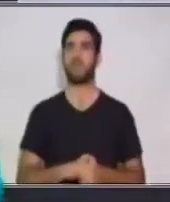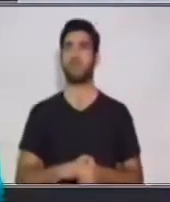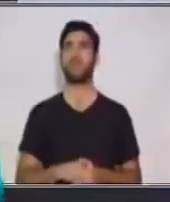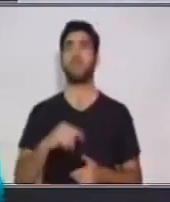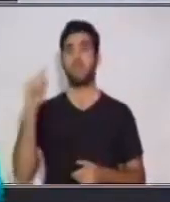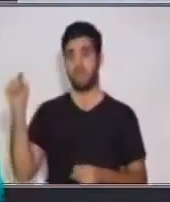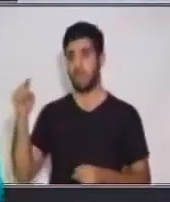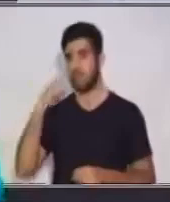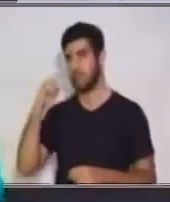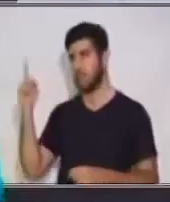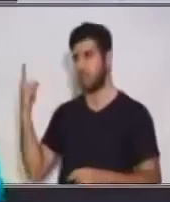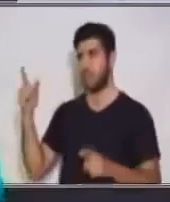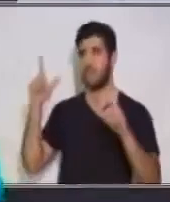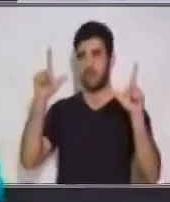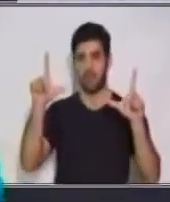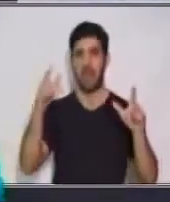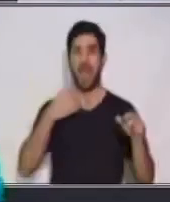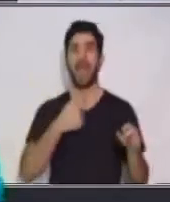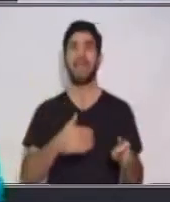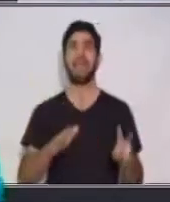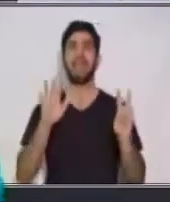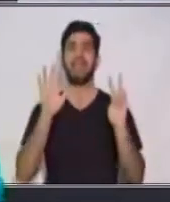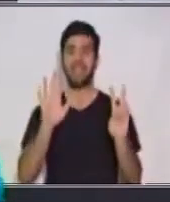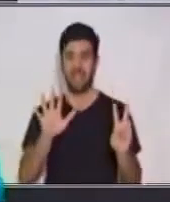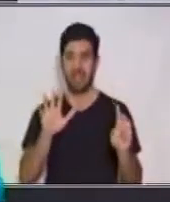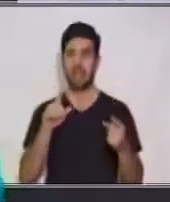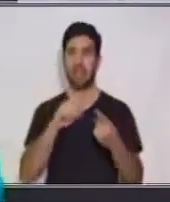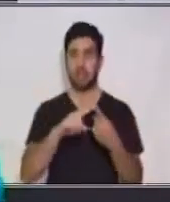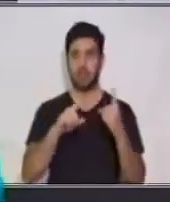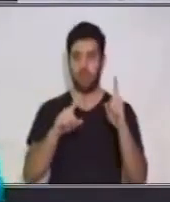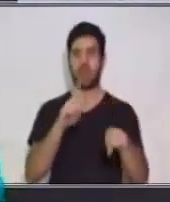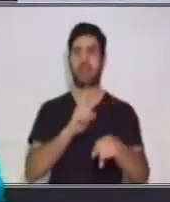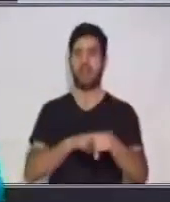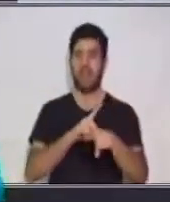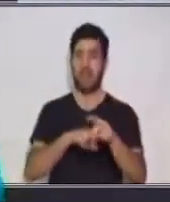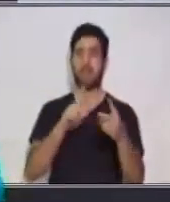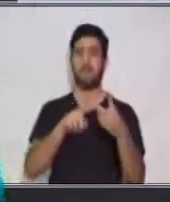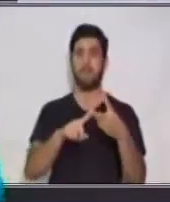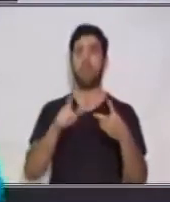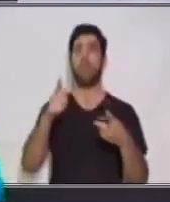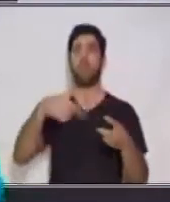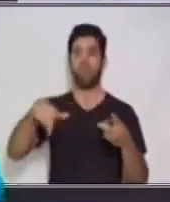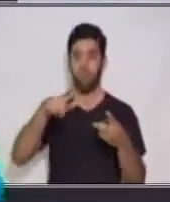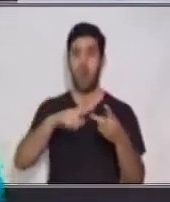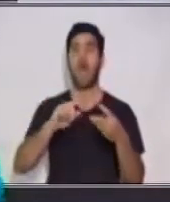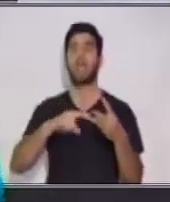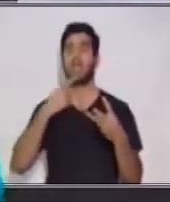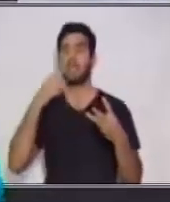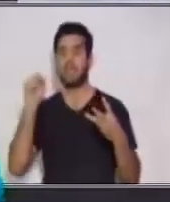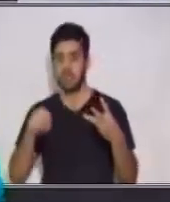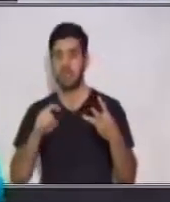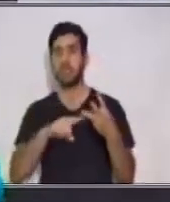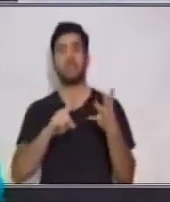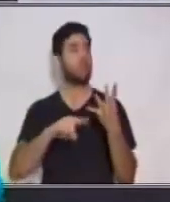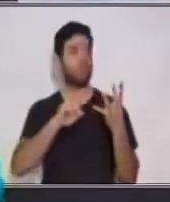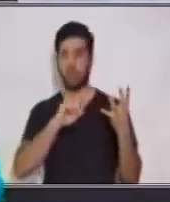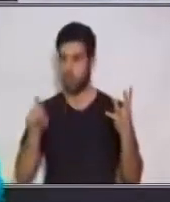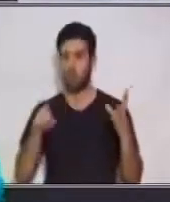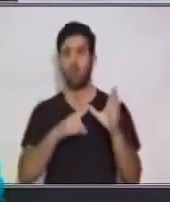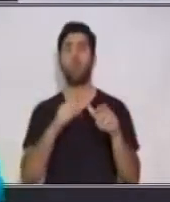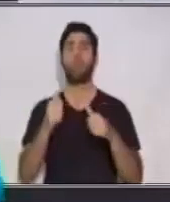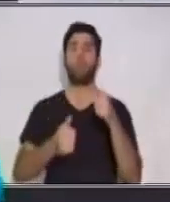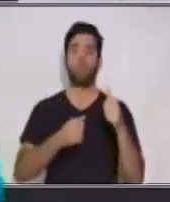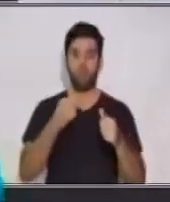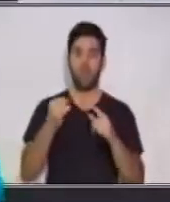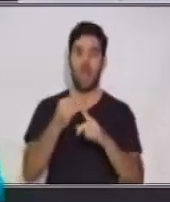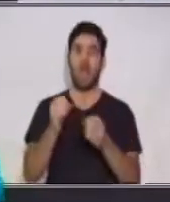podemos clasificarlo en 7 partes. Está el adverbio de tiempo, de modo, de lugar, de afirmación, de negación, de duda